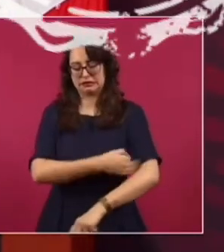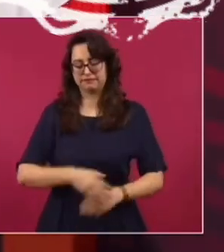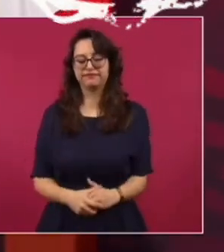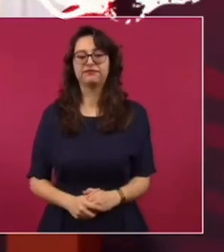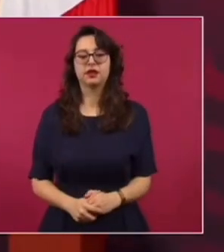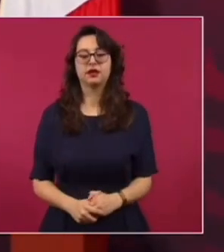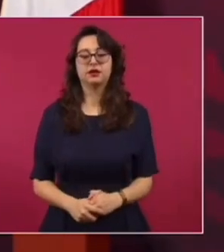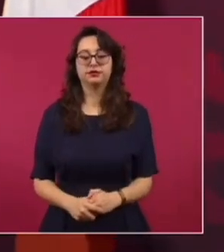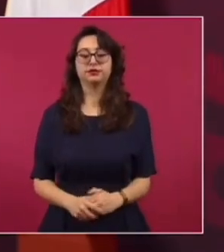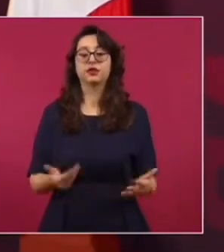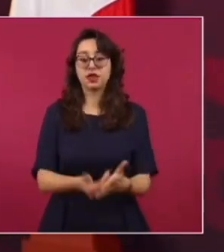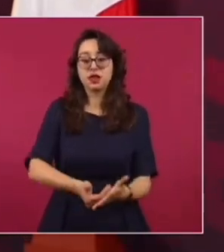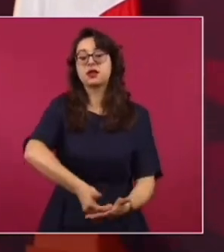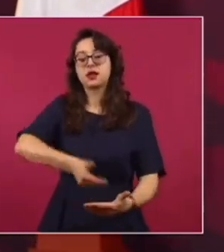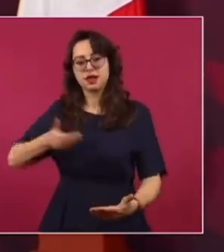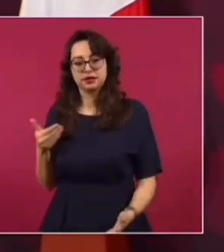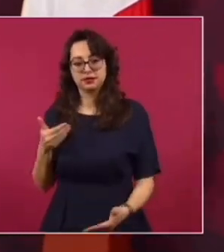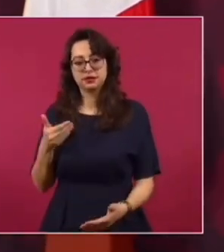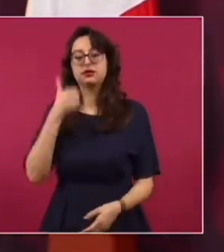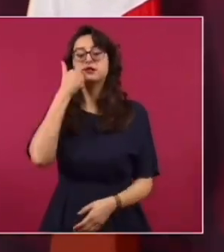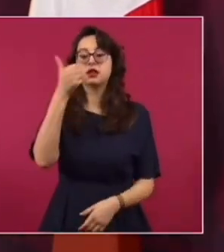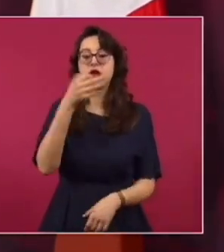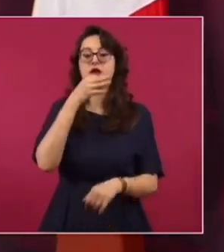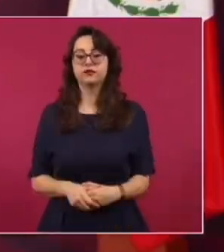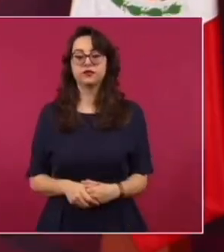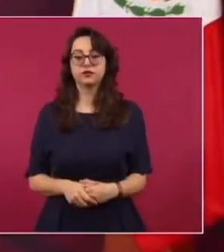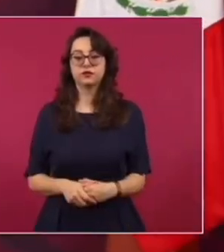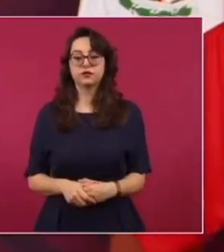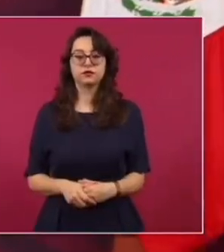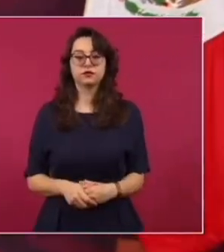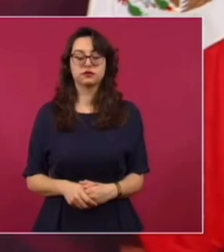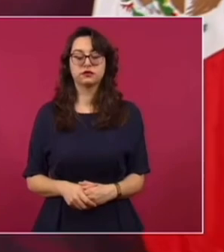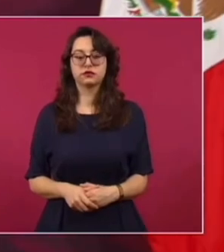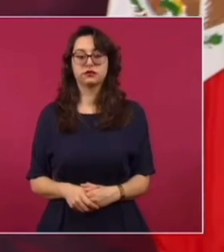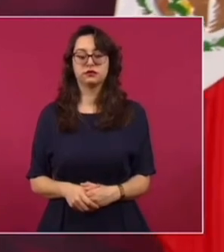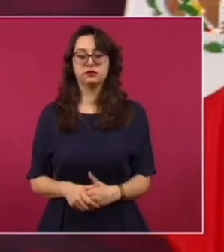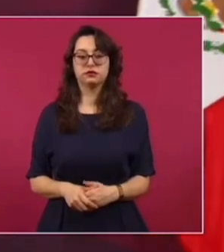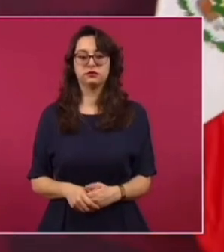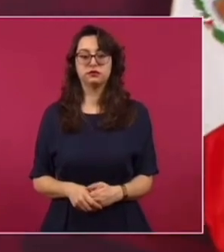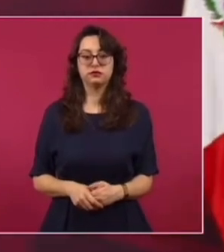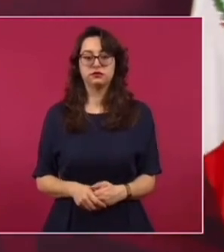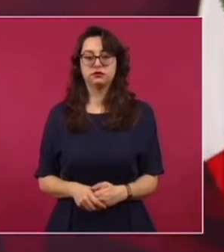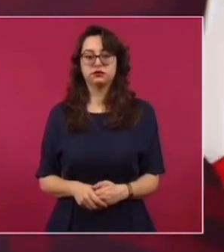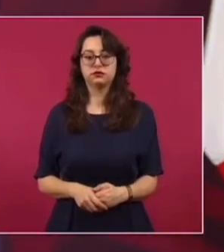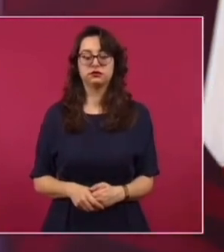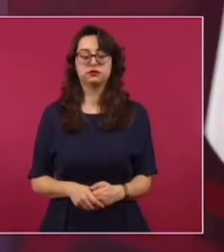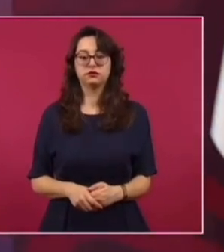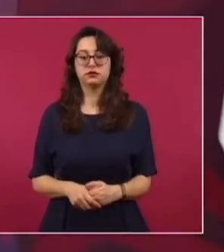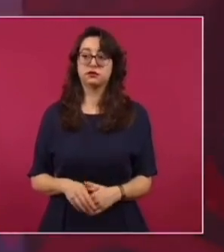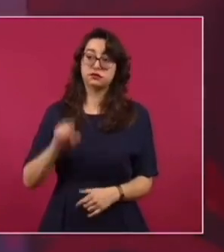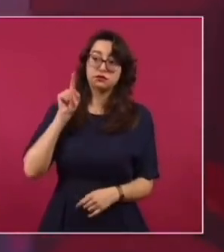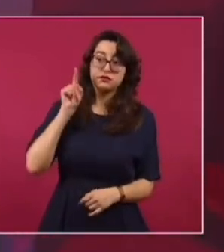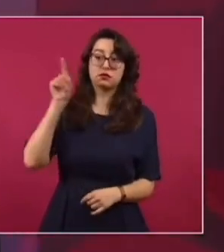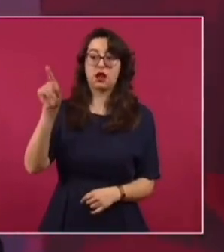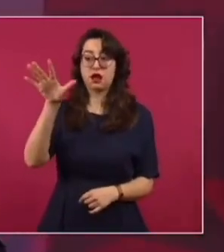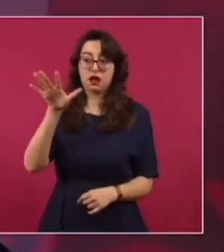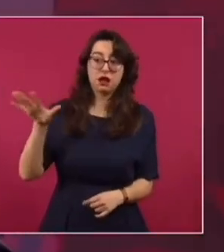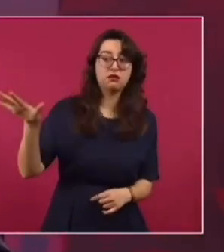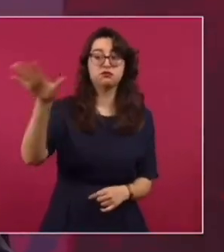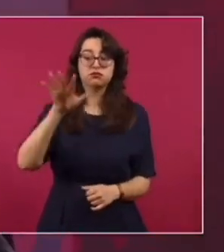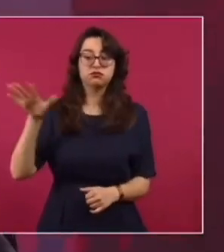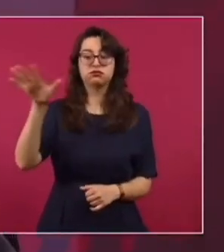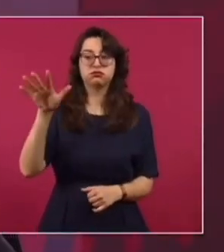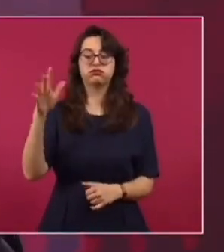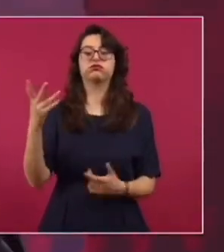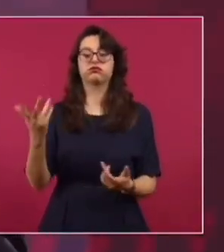quiero expresar mis condolencias a los familiares, habitantes de los países de donde